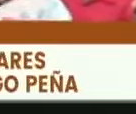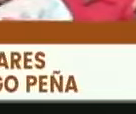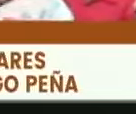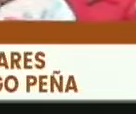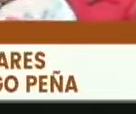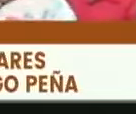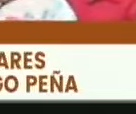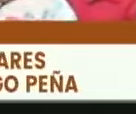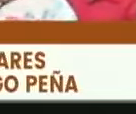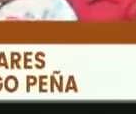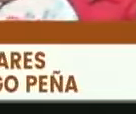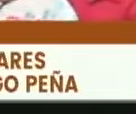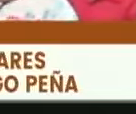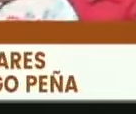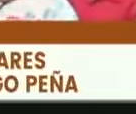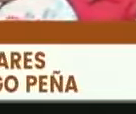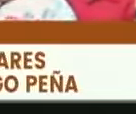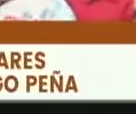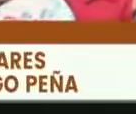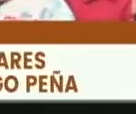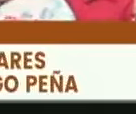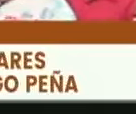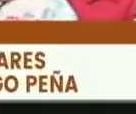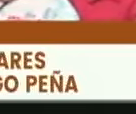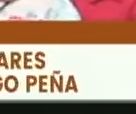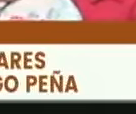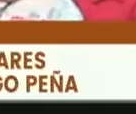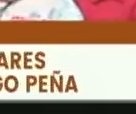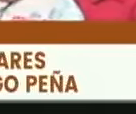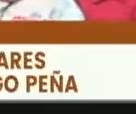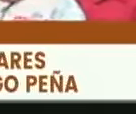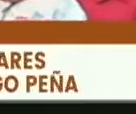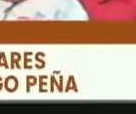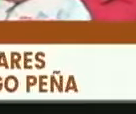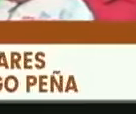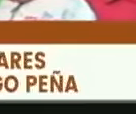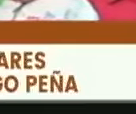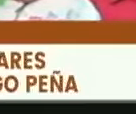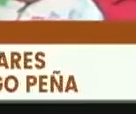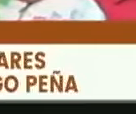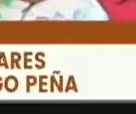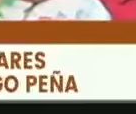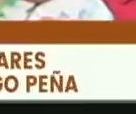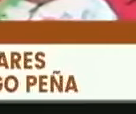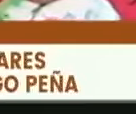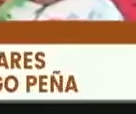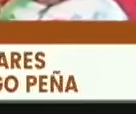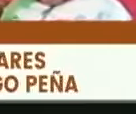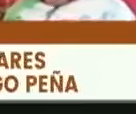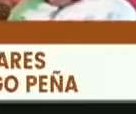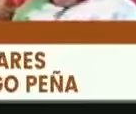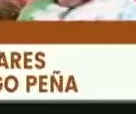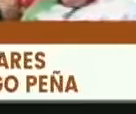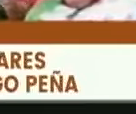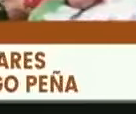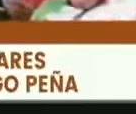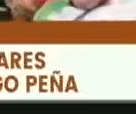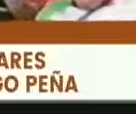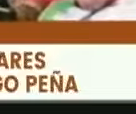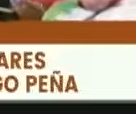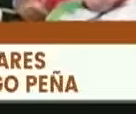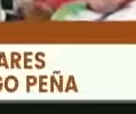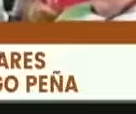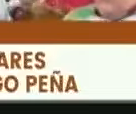Si nos necesitan en Caracas estaremos con ustedes, mi querido capitán, para defender la patria,